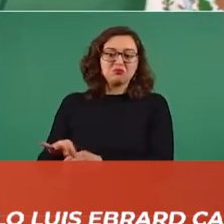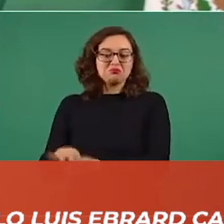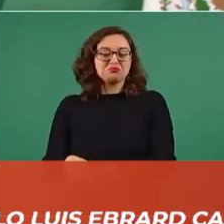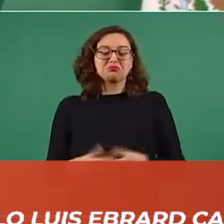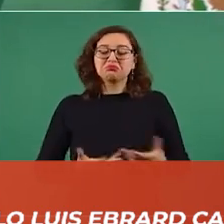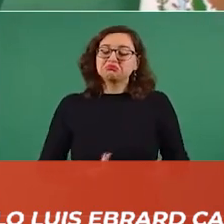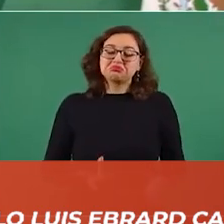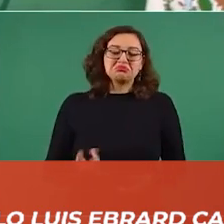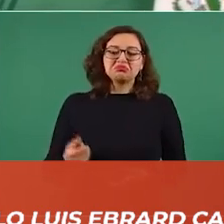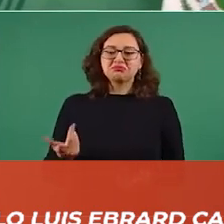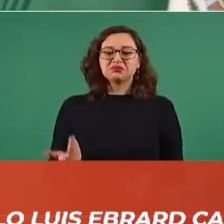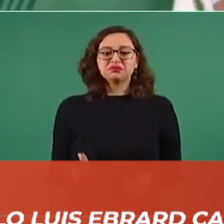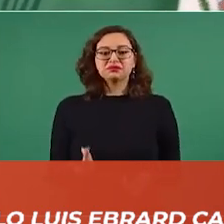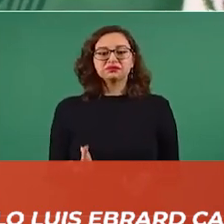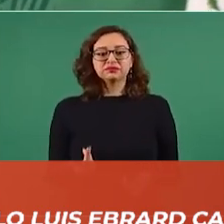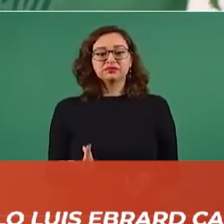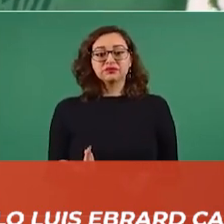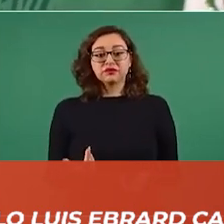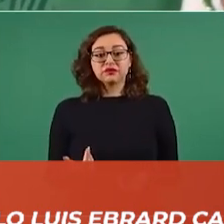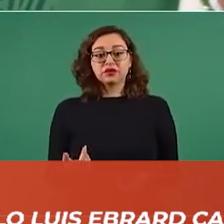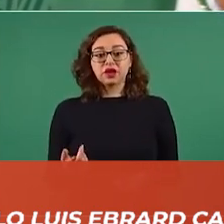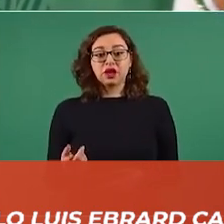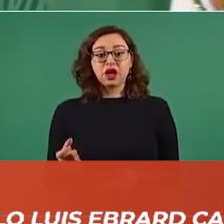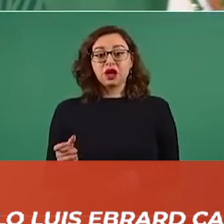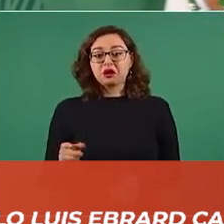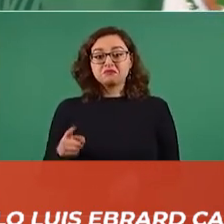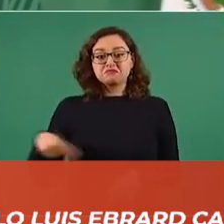aceptaron, en mi caso,